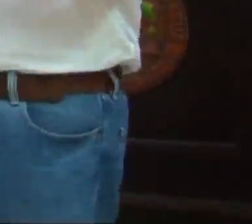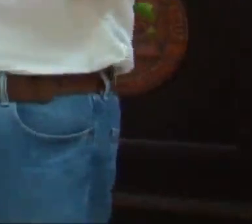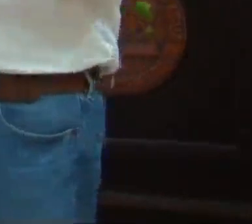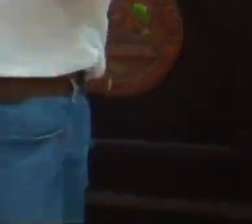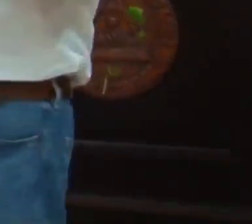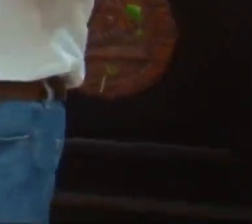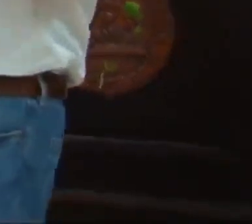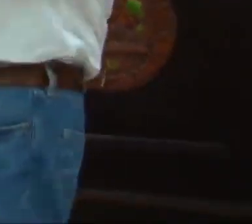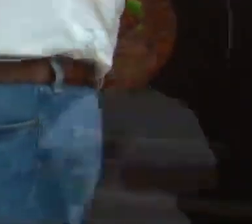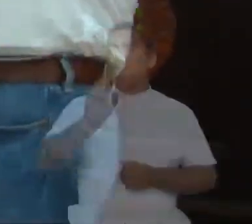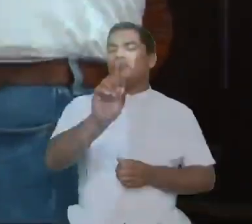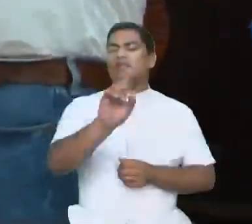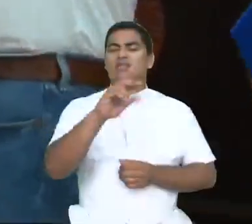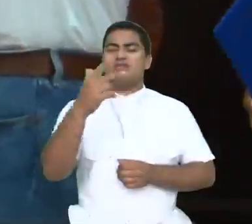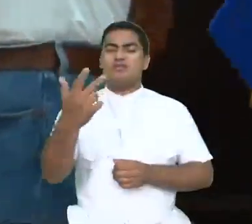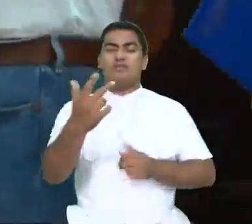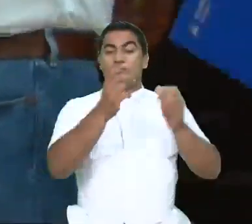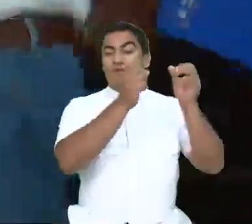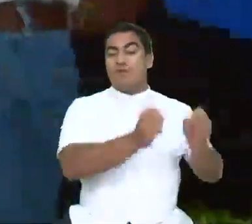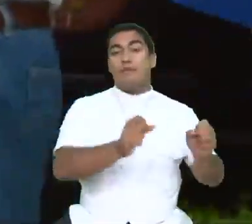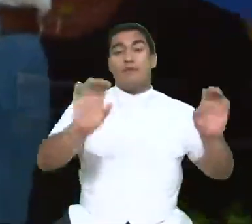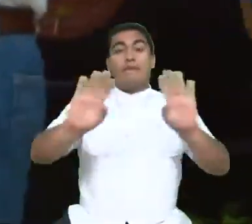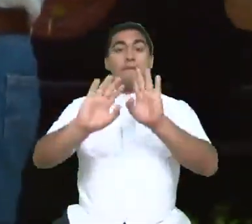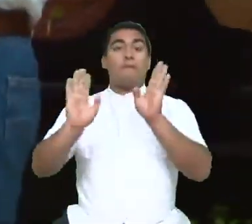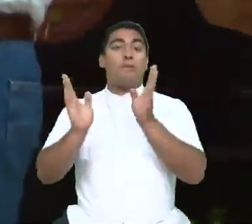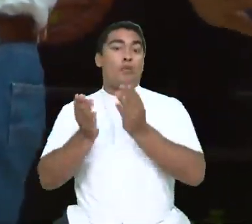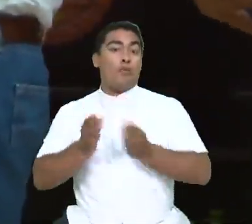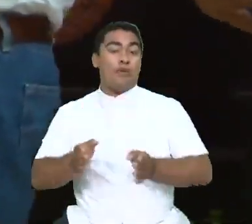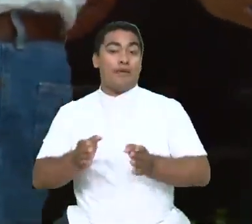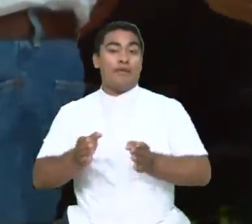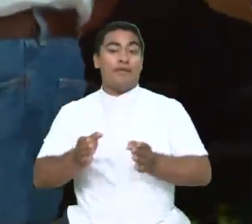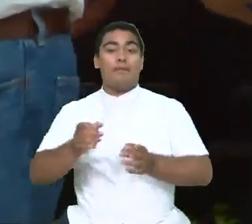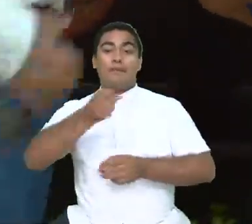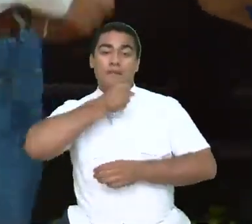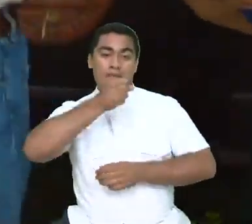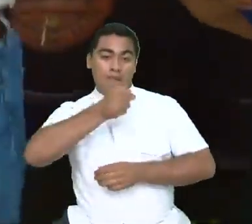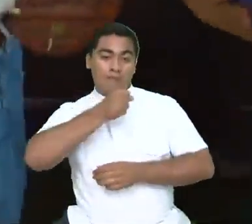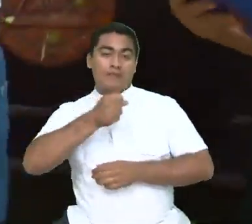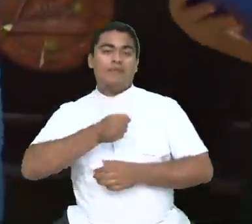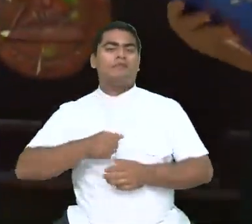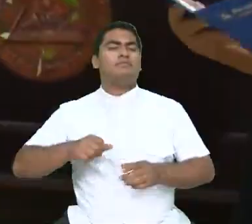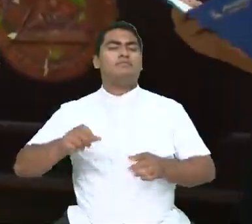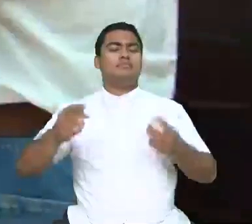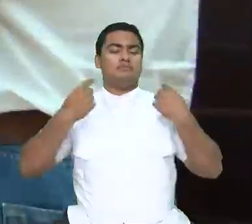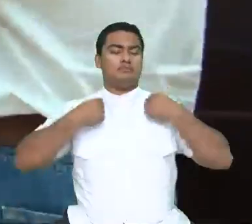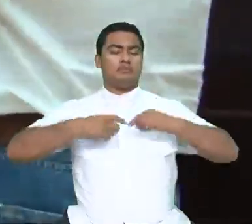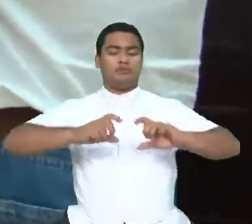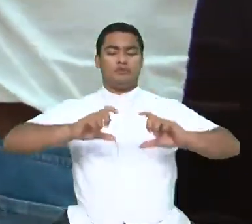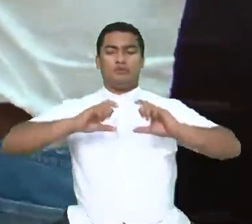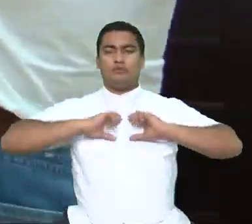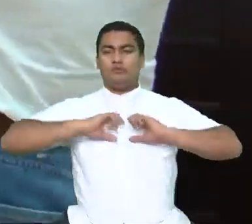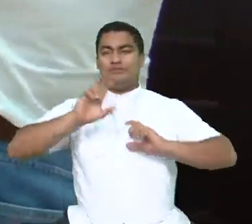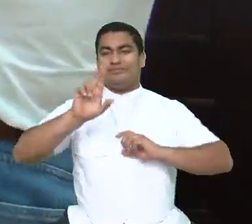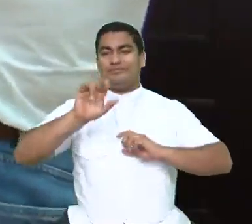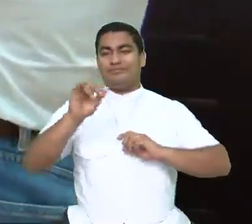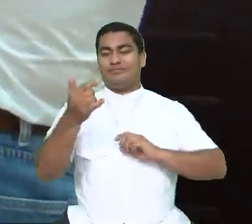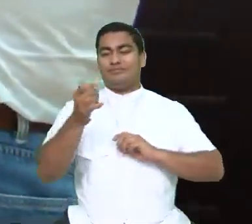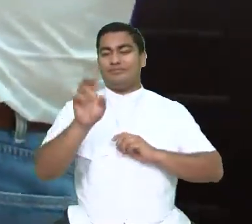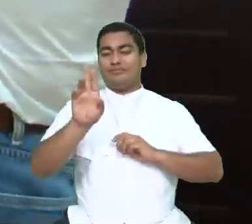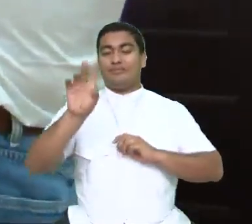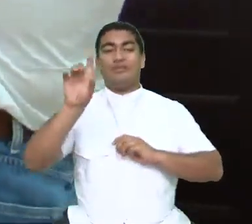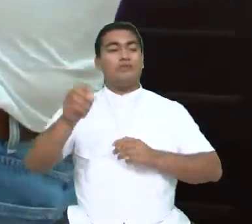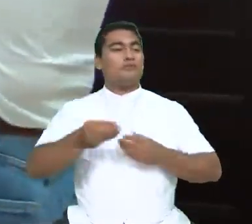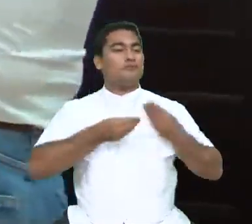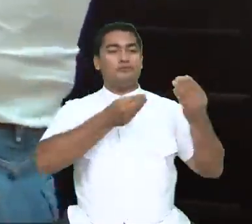Un total de 18 periodistas recibieron de parte de la Asamblea Nacional la Orden Rigoberto Cabezas en reconocimiento a su